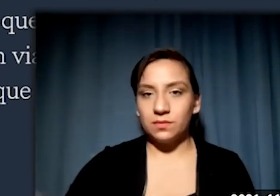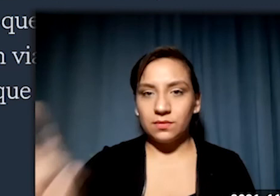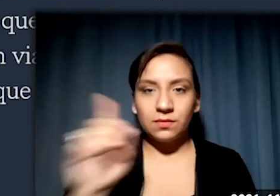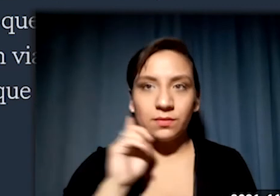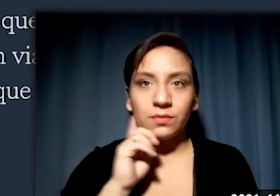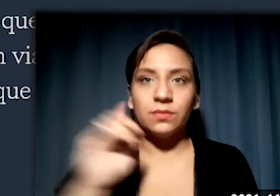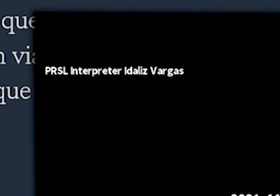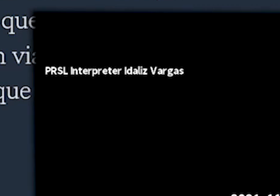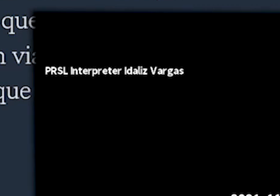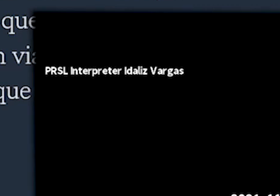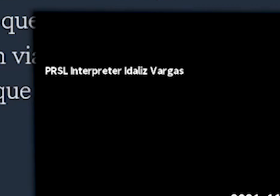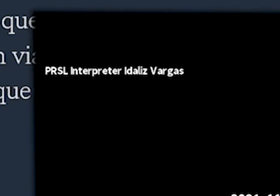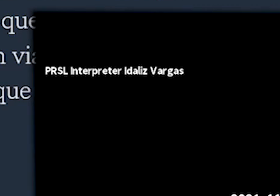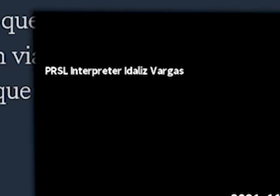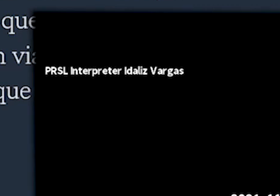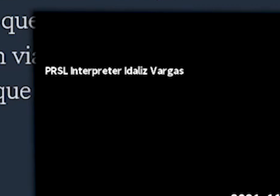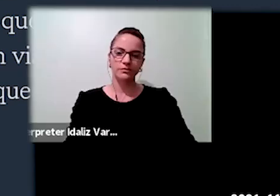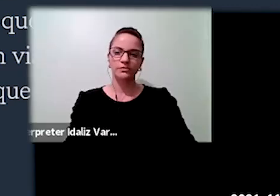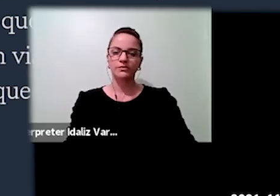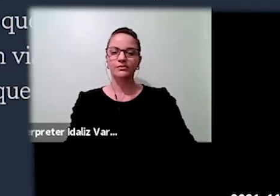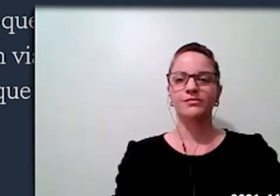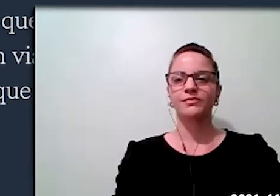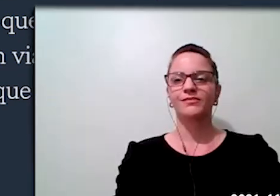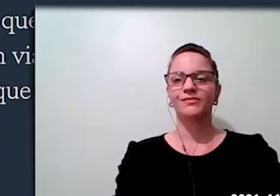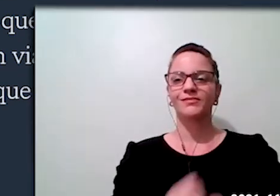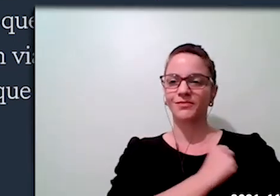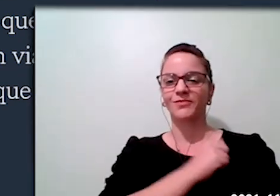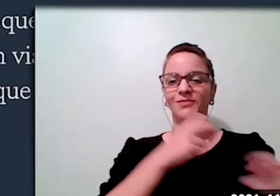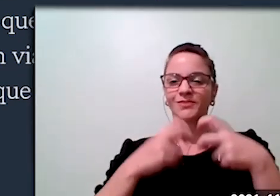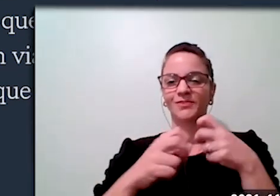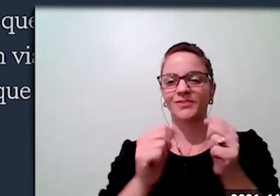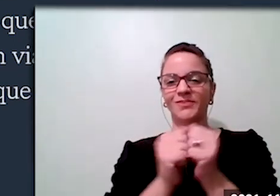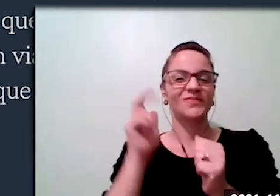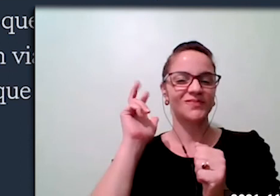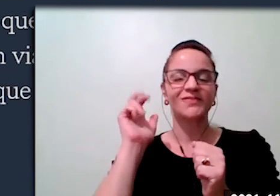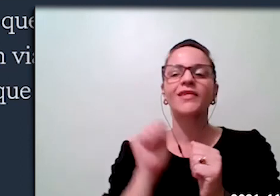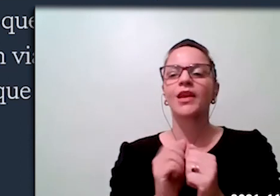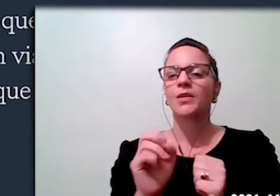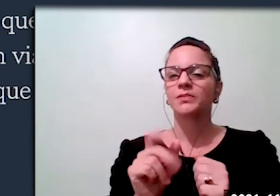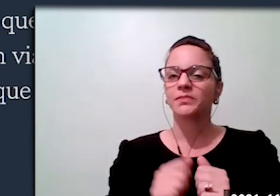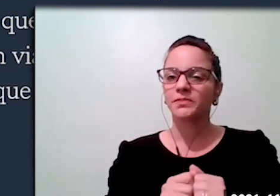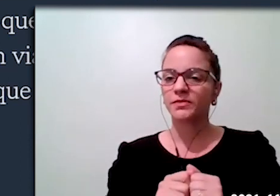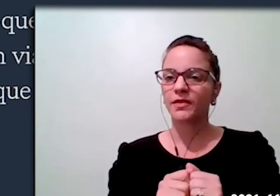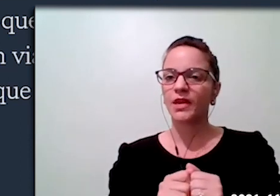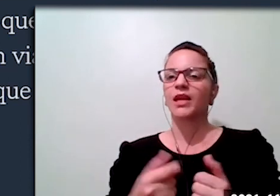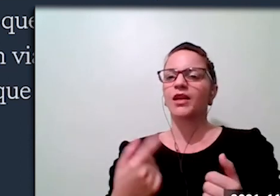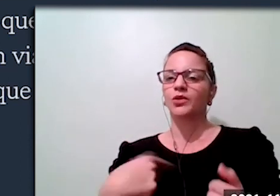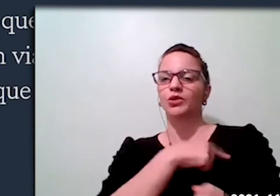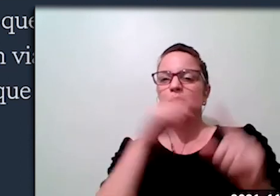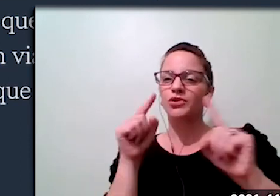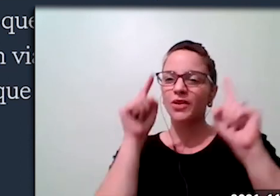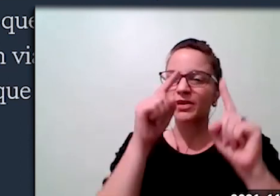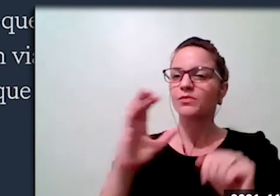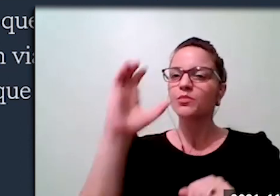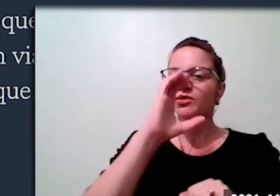ciudad que es y no es la misma. Buscar una esencia permanente, inmutable de